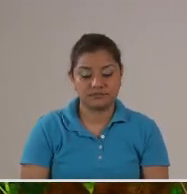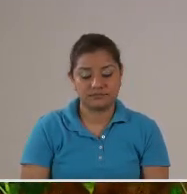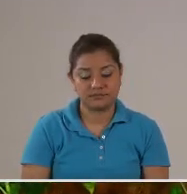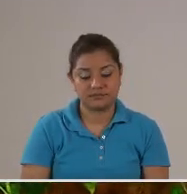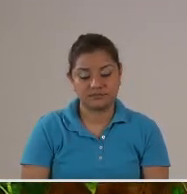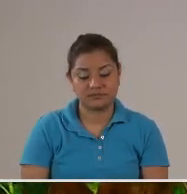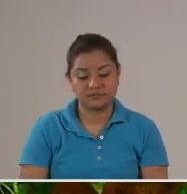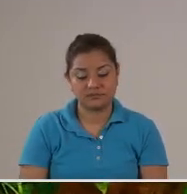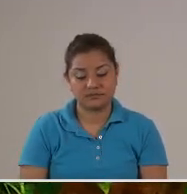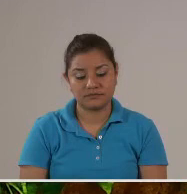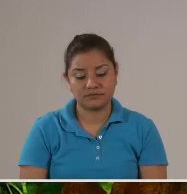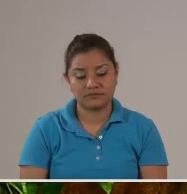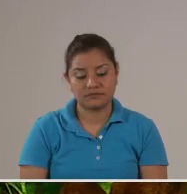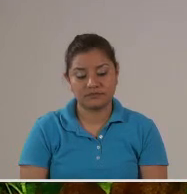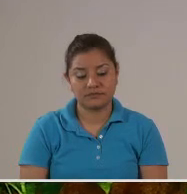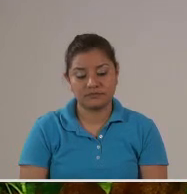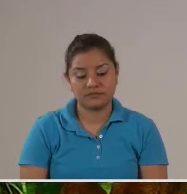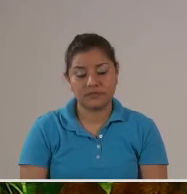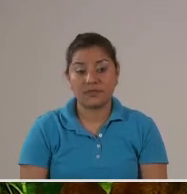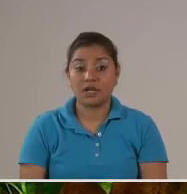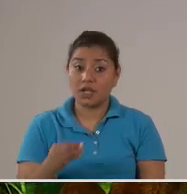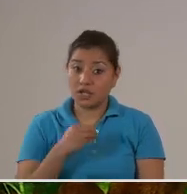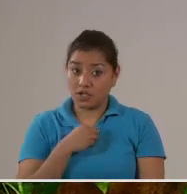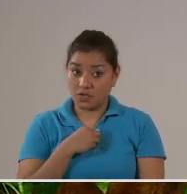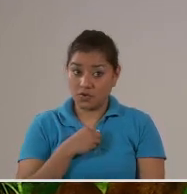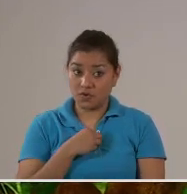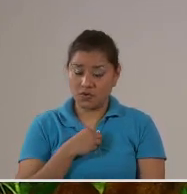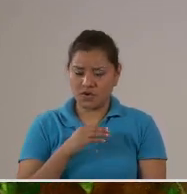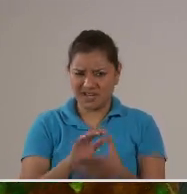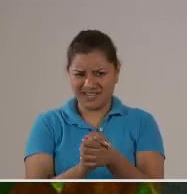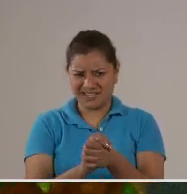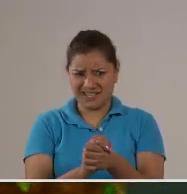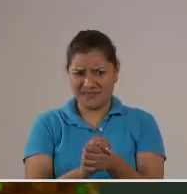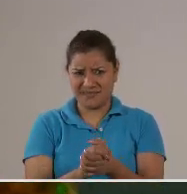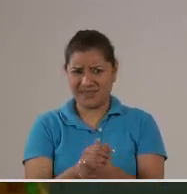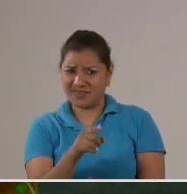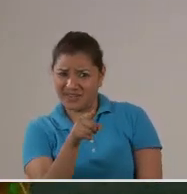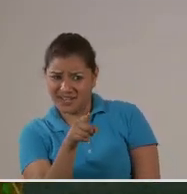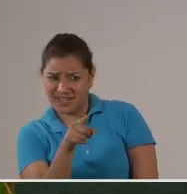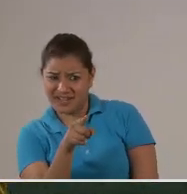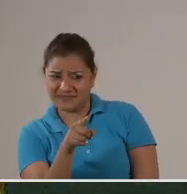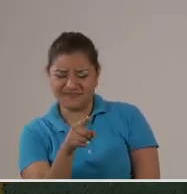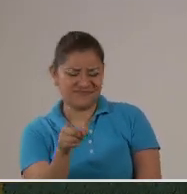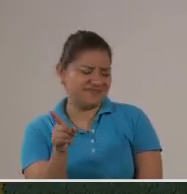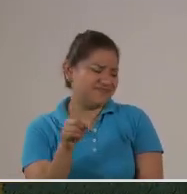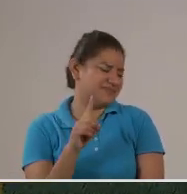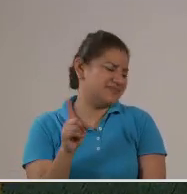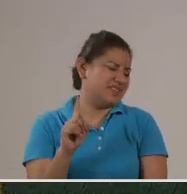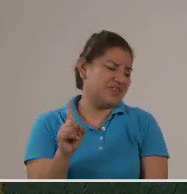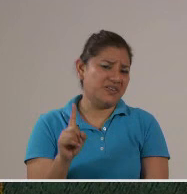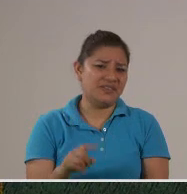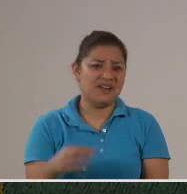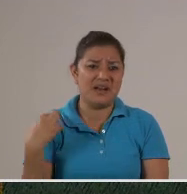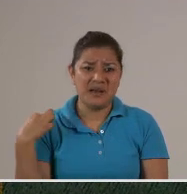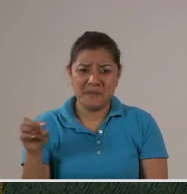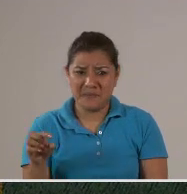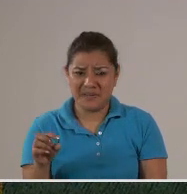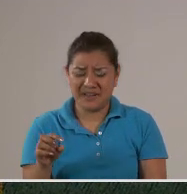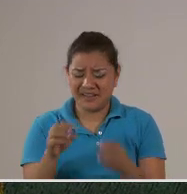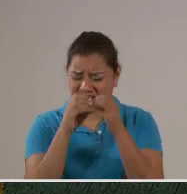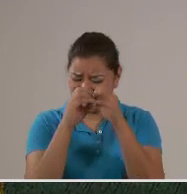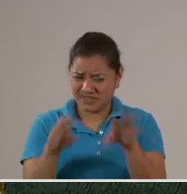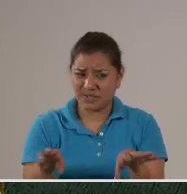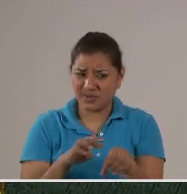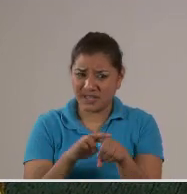raza que yo casarme con quién ja Yo para para arruinar la raza